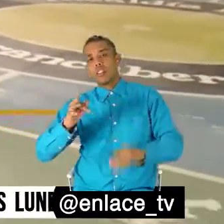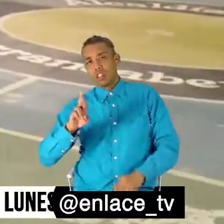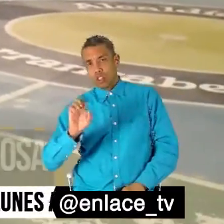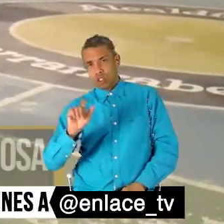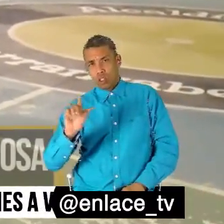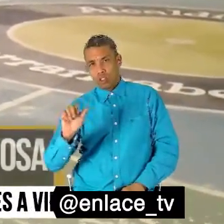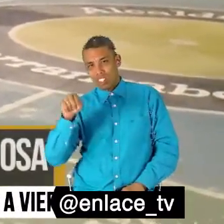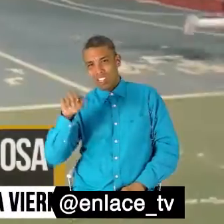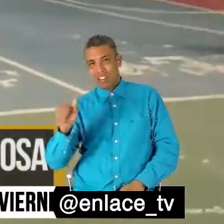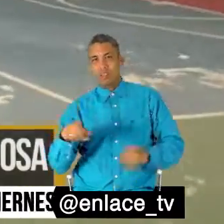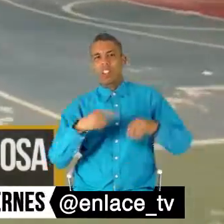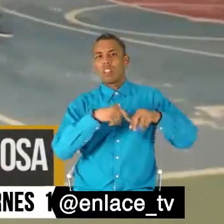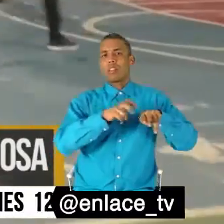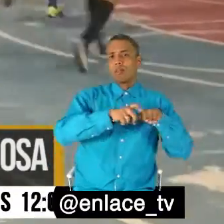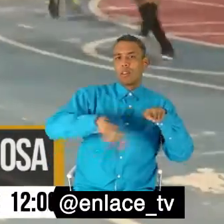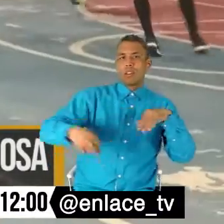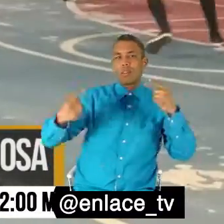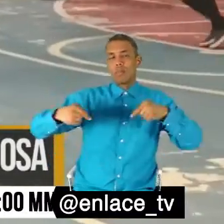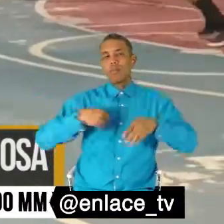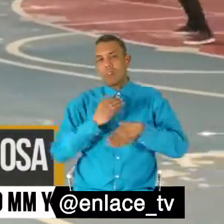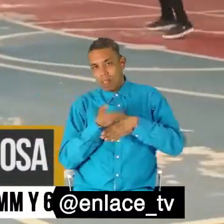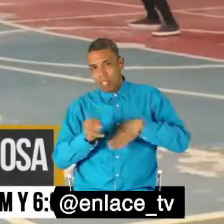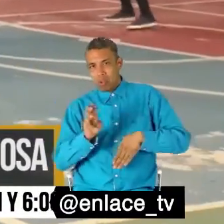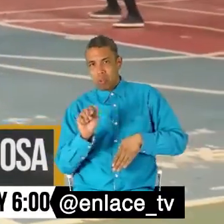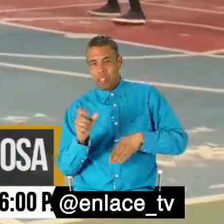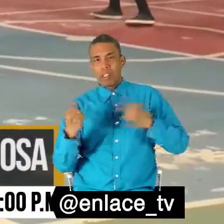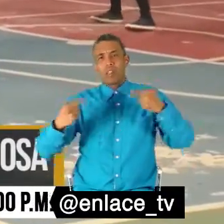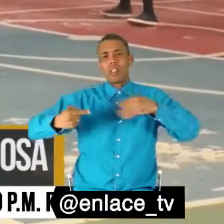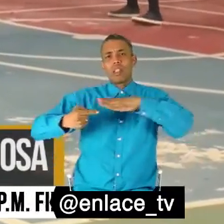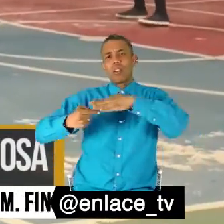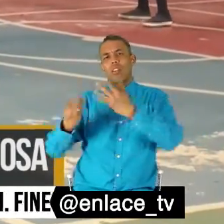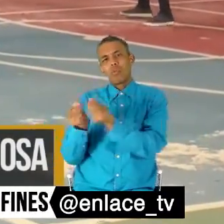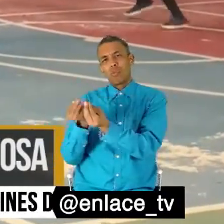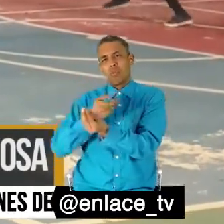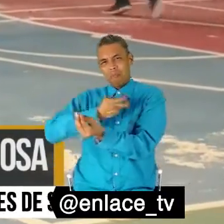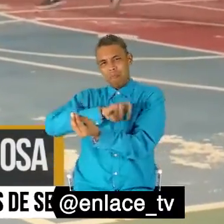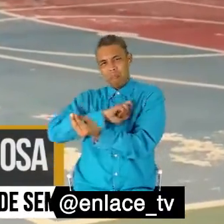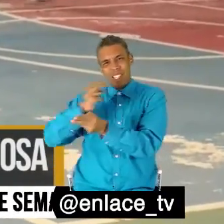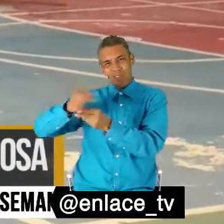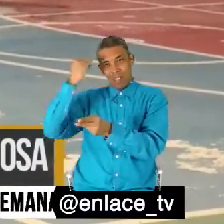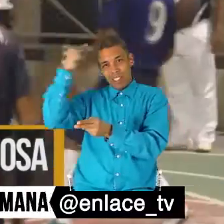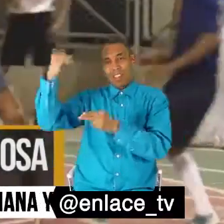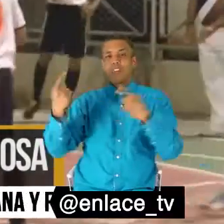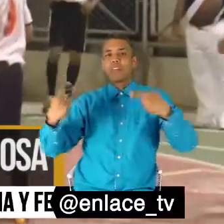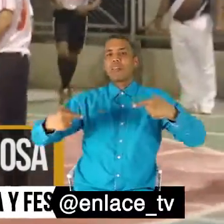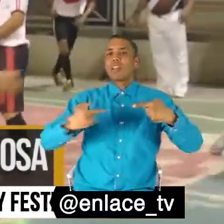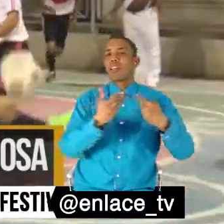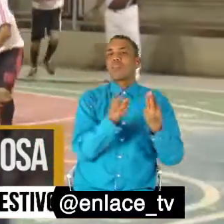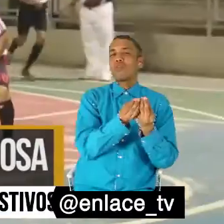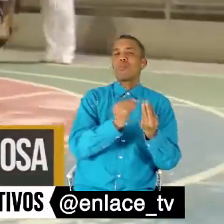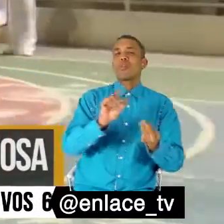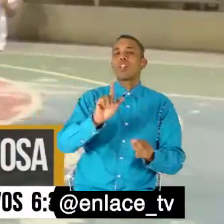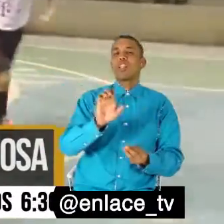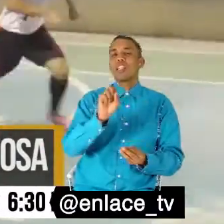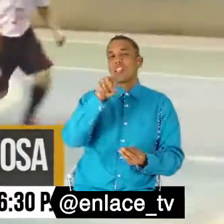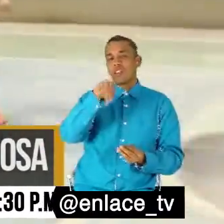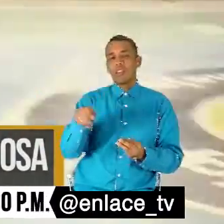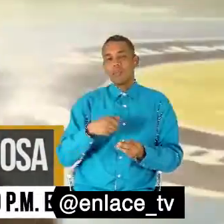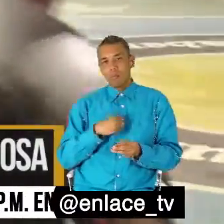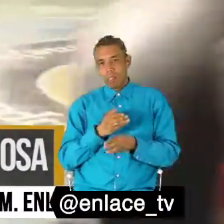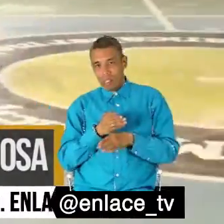con Santa Ana, y a las 8:30 de la noche, Combo de España lo hará con Amigos de Juan León, mientras que en la polideportiva del barrio Las Torres, a